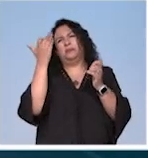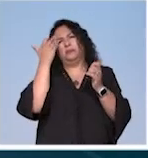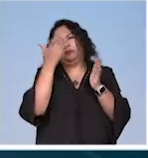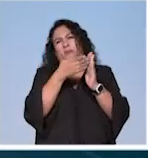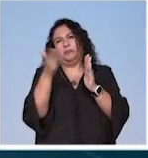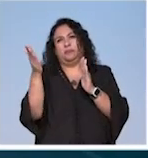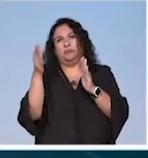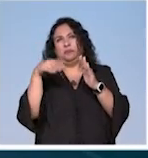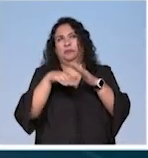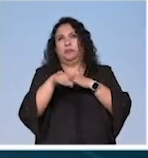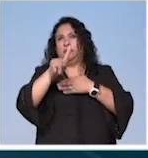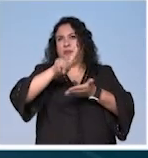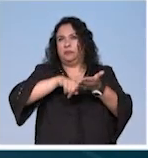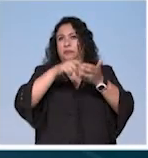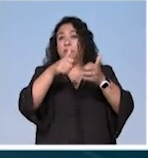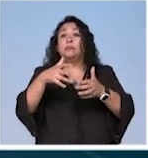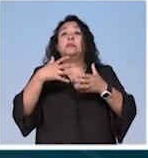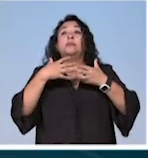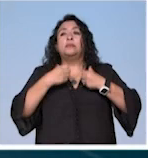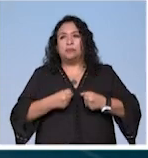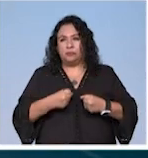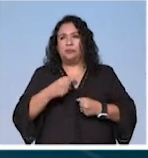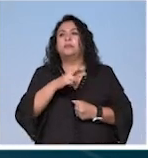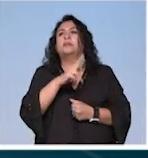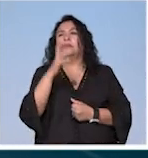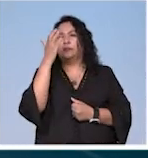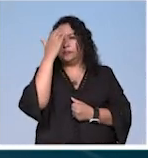tiempo. Maximiliano reconoce